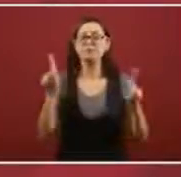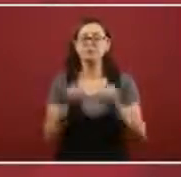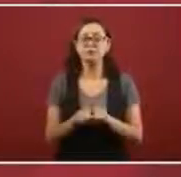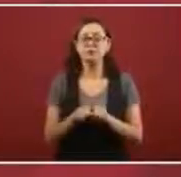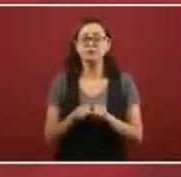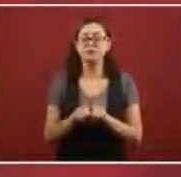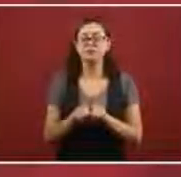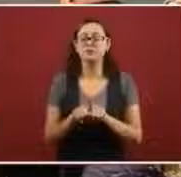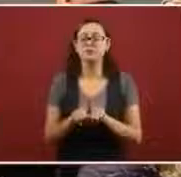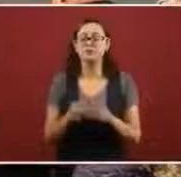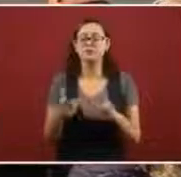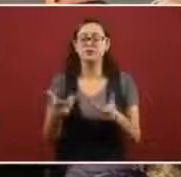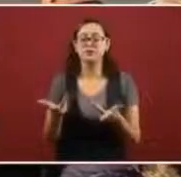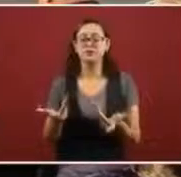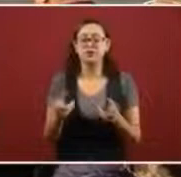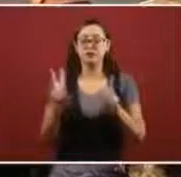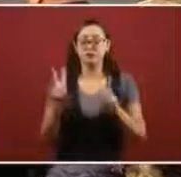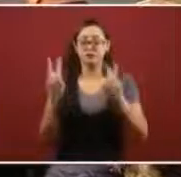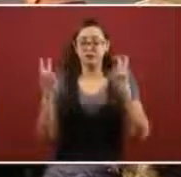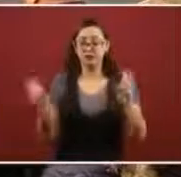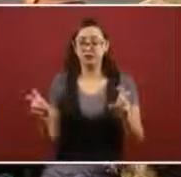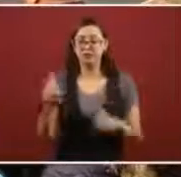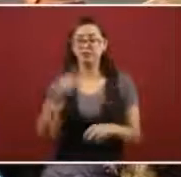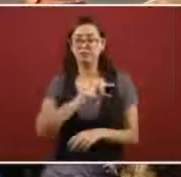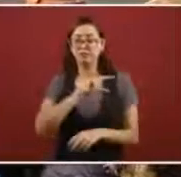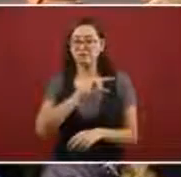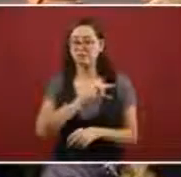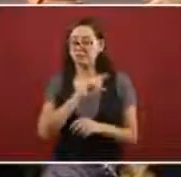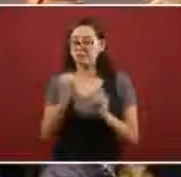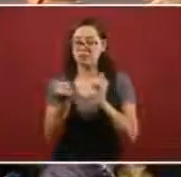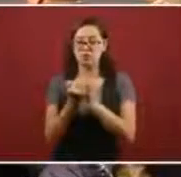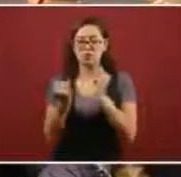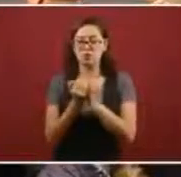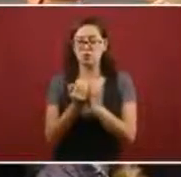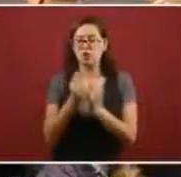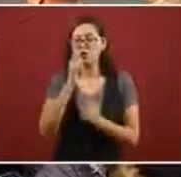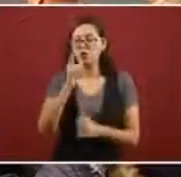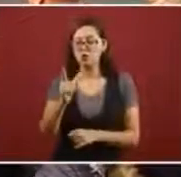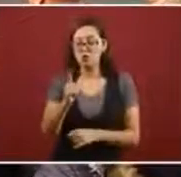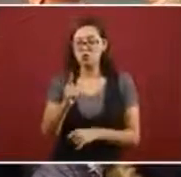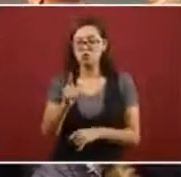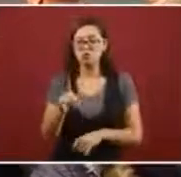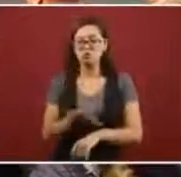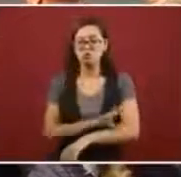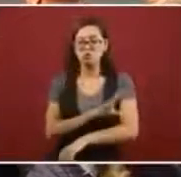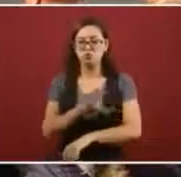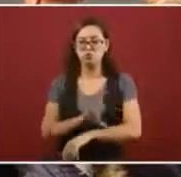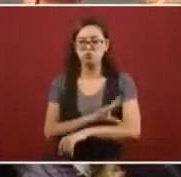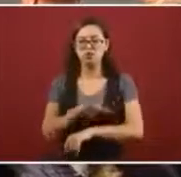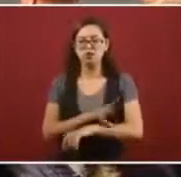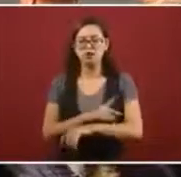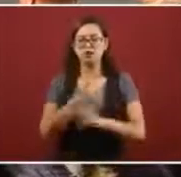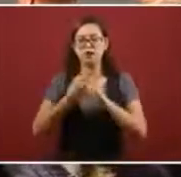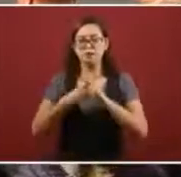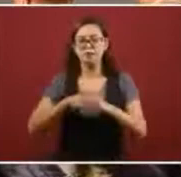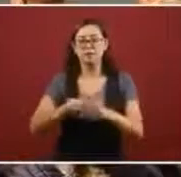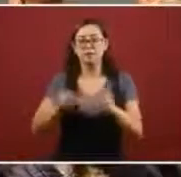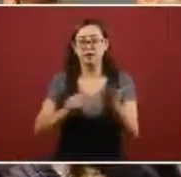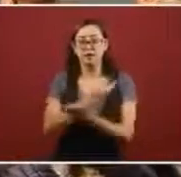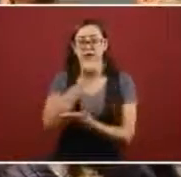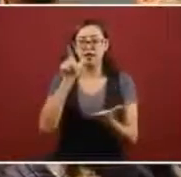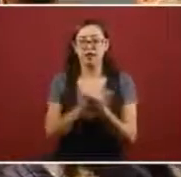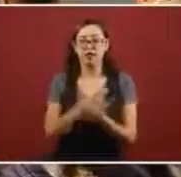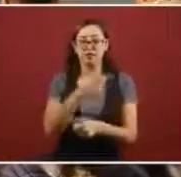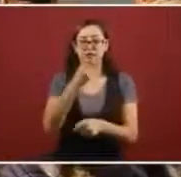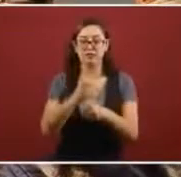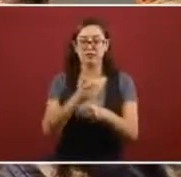el proceso de privatización de la industria eléctrica, cuando hablábamos de esta reforma inicial a